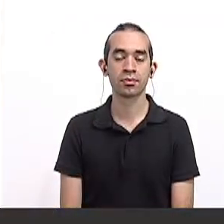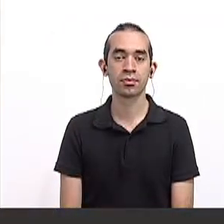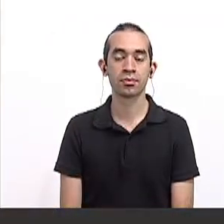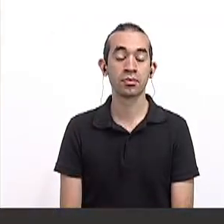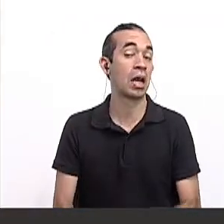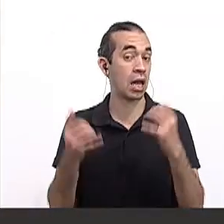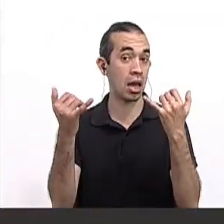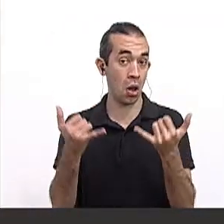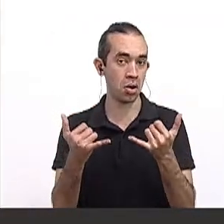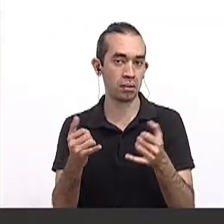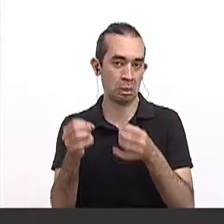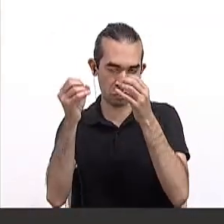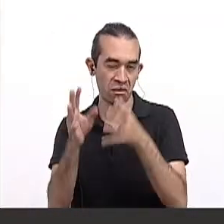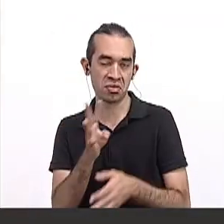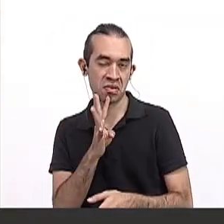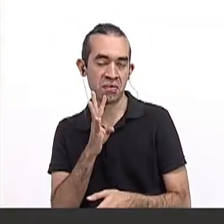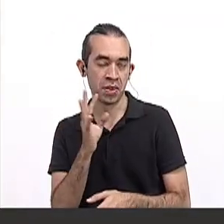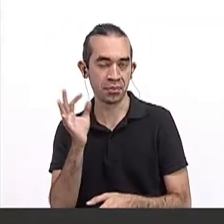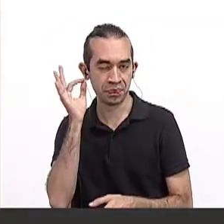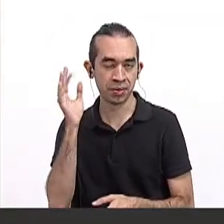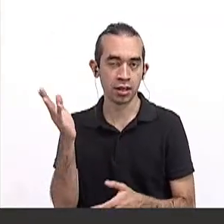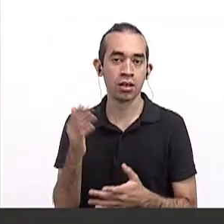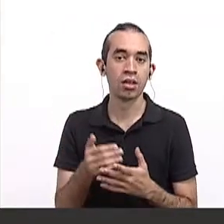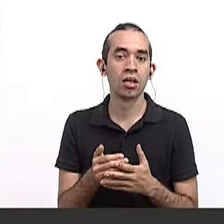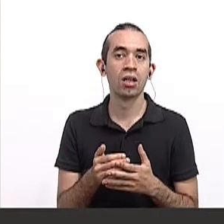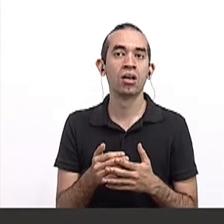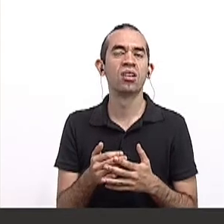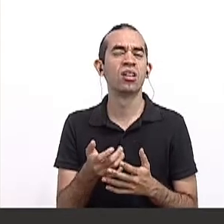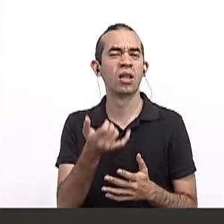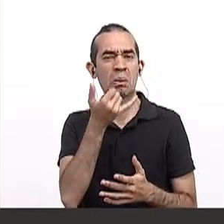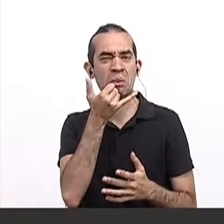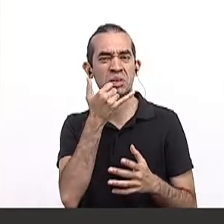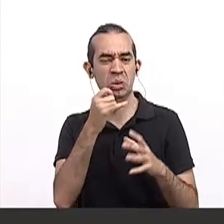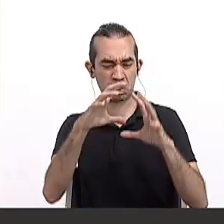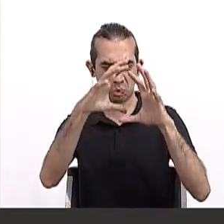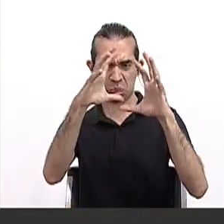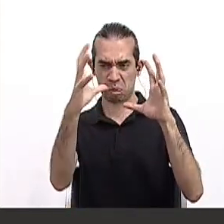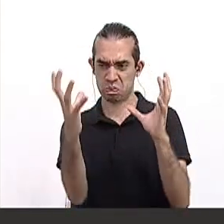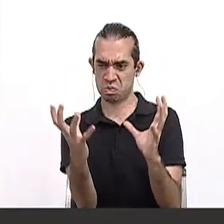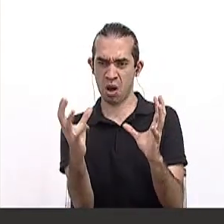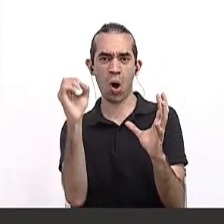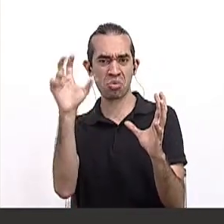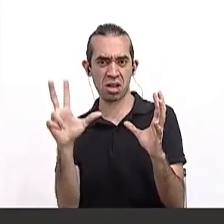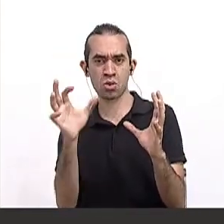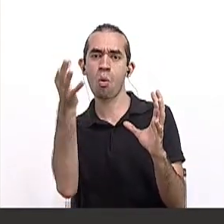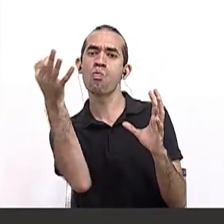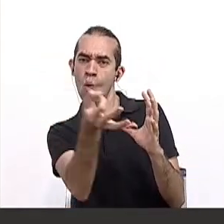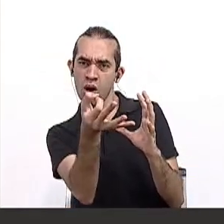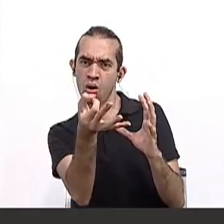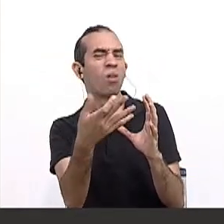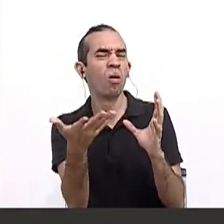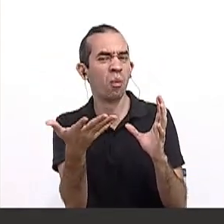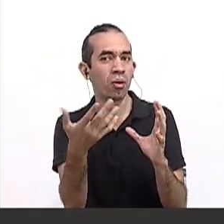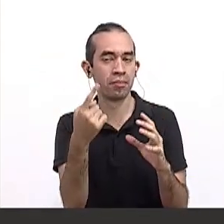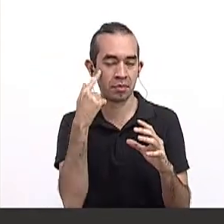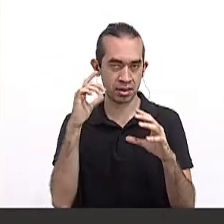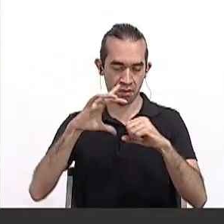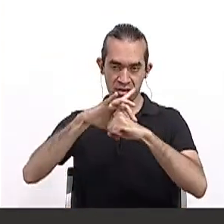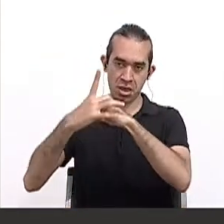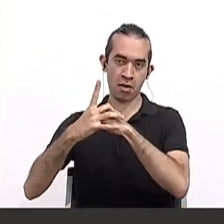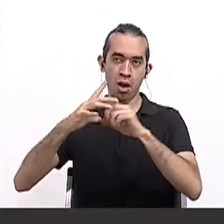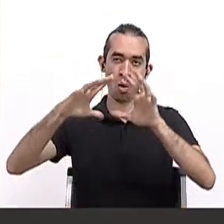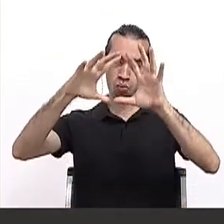Vamos a conocer entonces qué causa el agujero de la capa de ozono. Por encima de la Tierra, en la estratosfera,